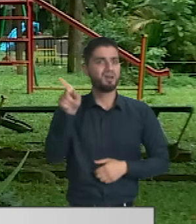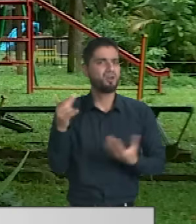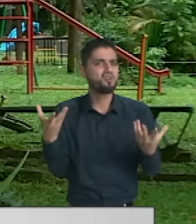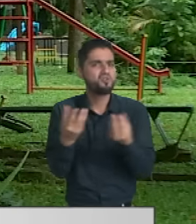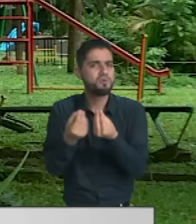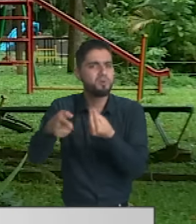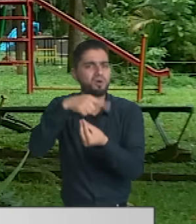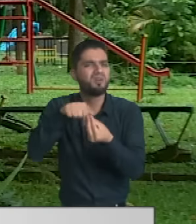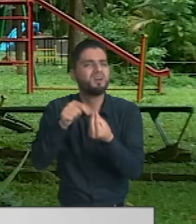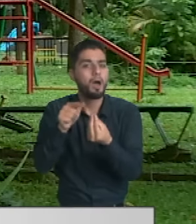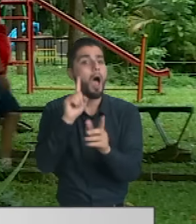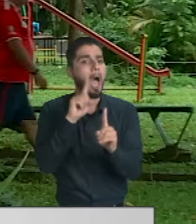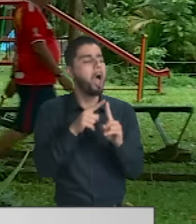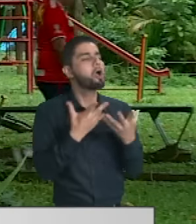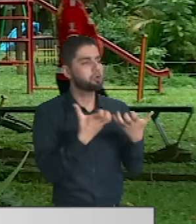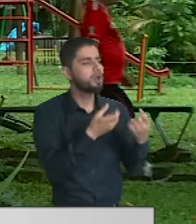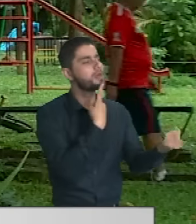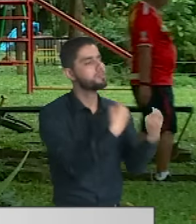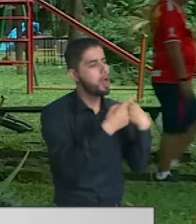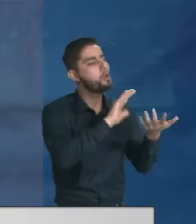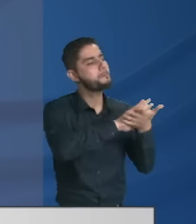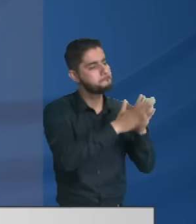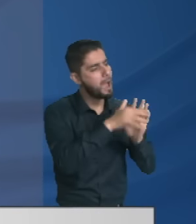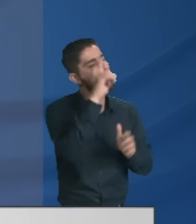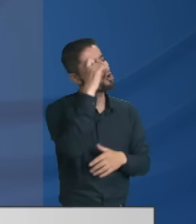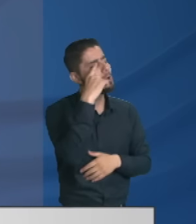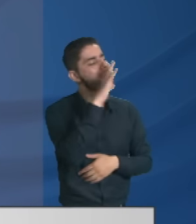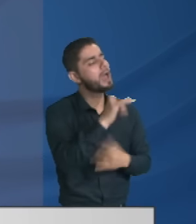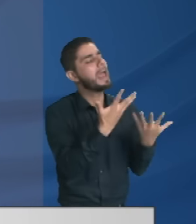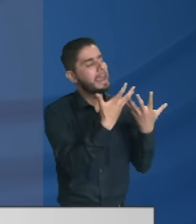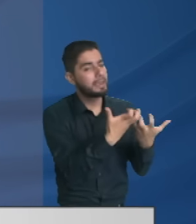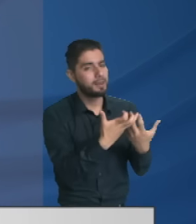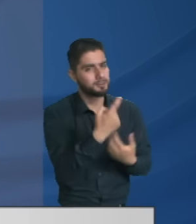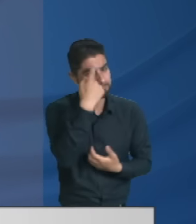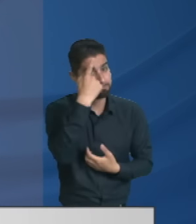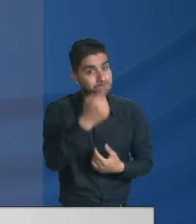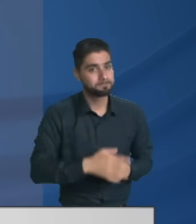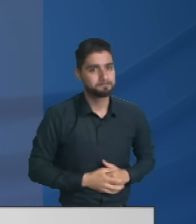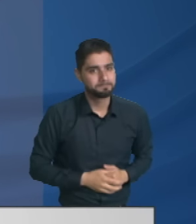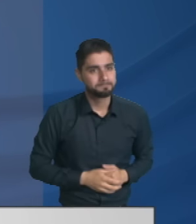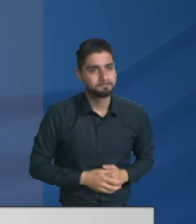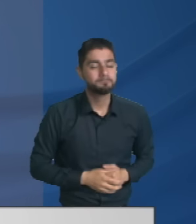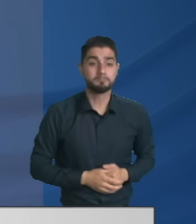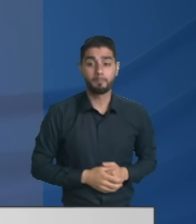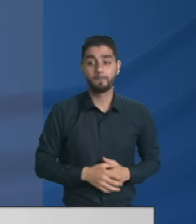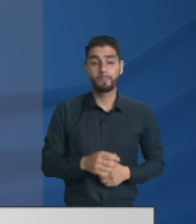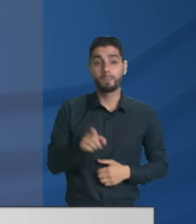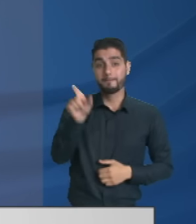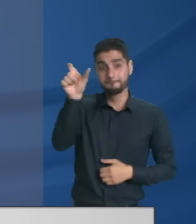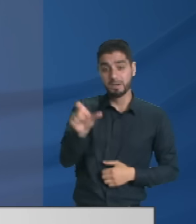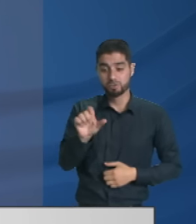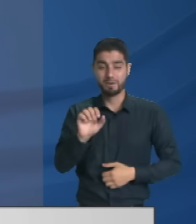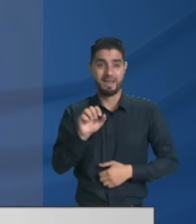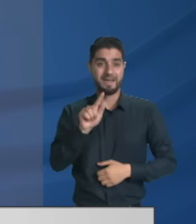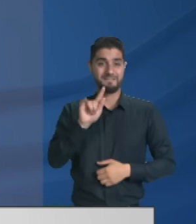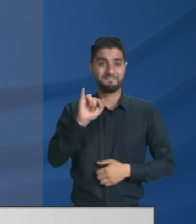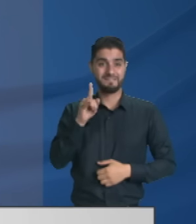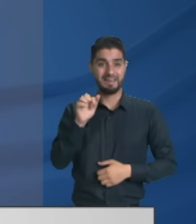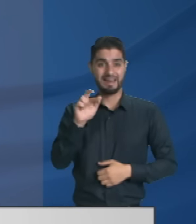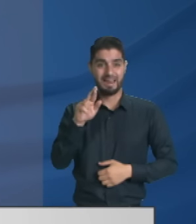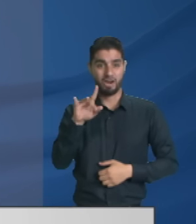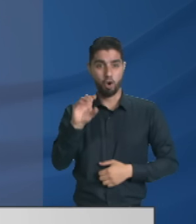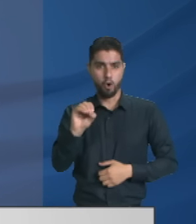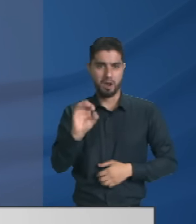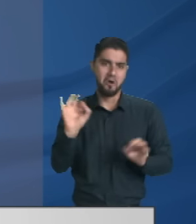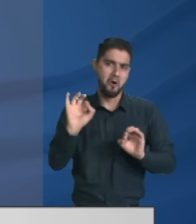hacer diálogos de paz con el gobierno nacional. En las últimas horas fue capturado alias Figueroa o El Ruso, un importante cabecilla de la